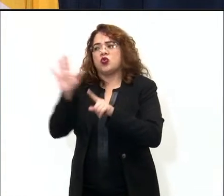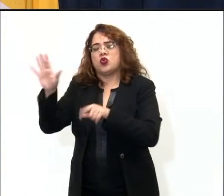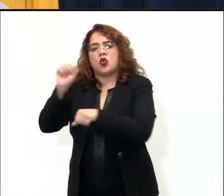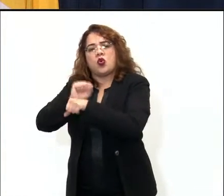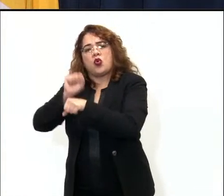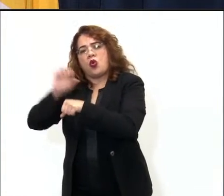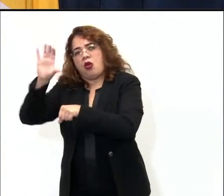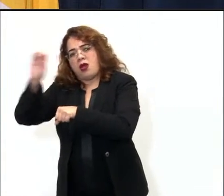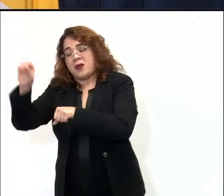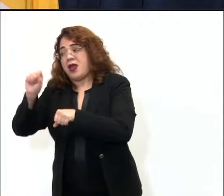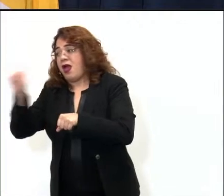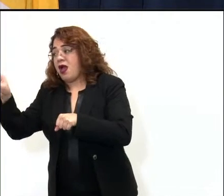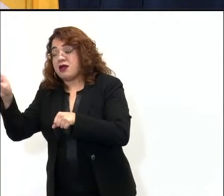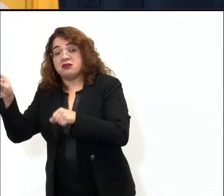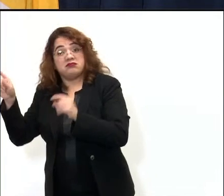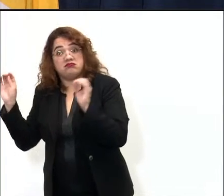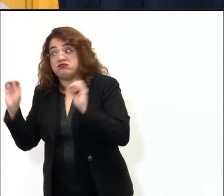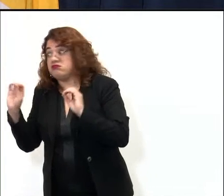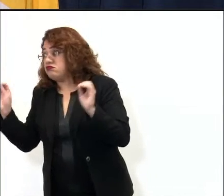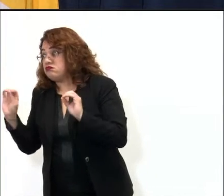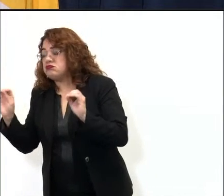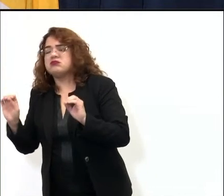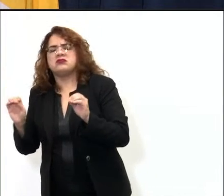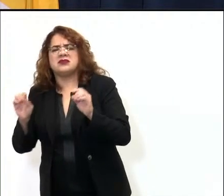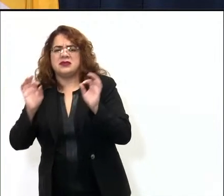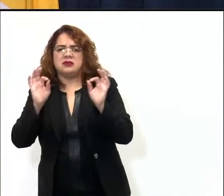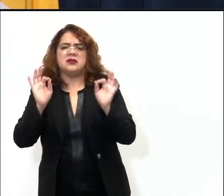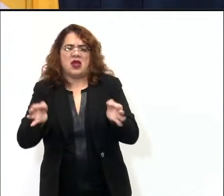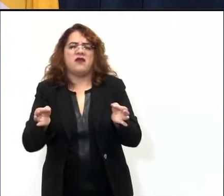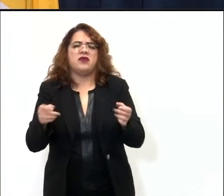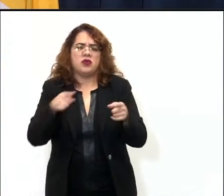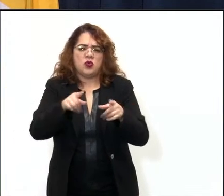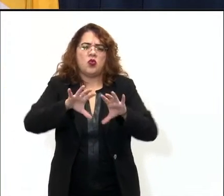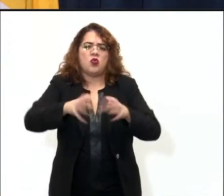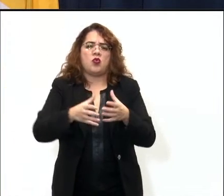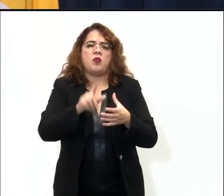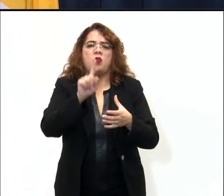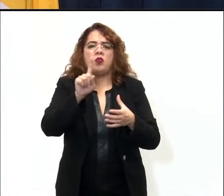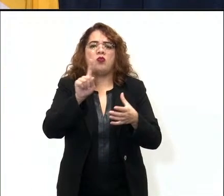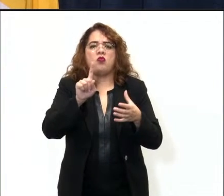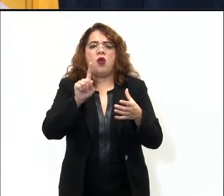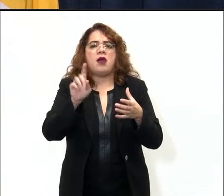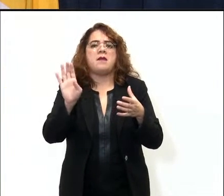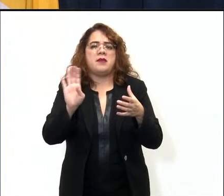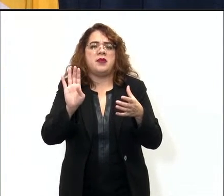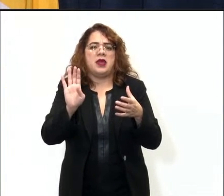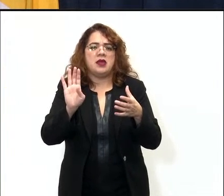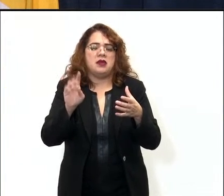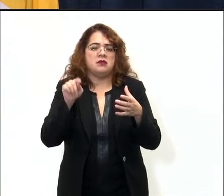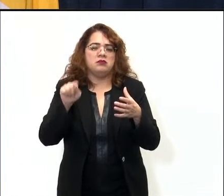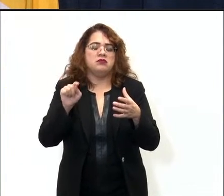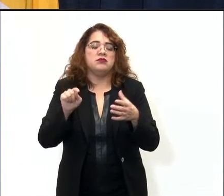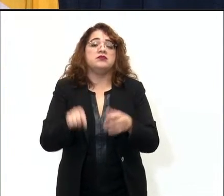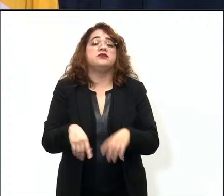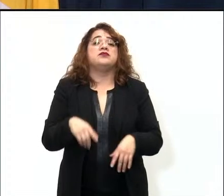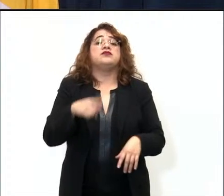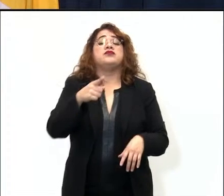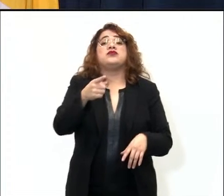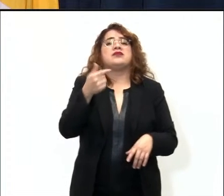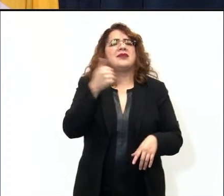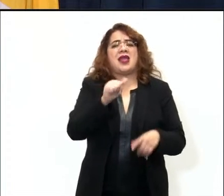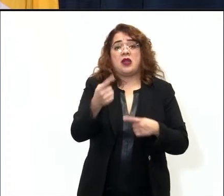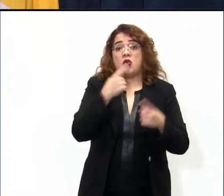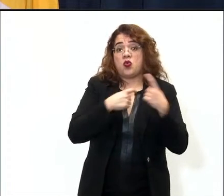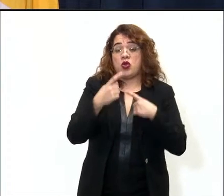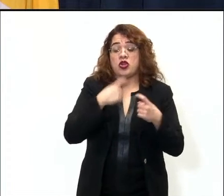años para poder agarrar la vacuna para su grupo. Si tiene alguna pregunta, visite el sitio de web de la